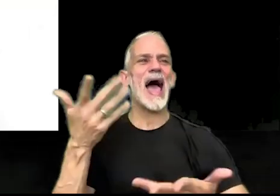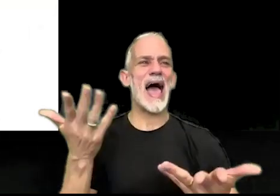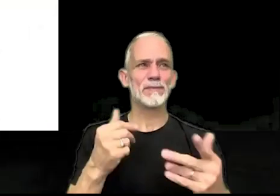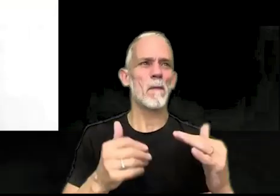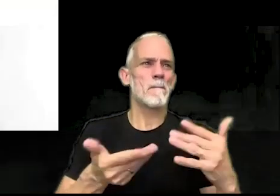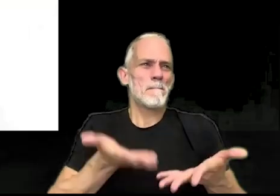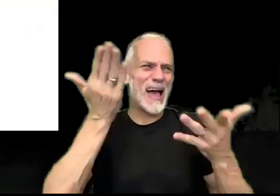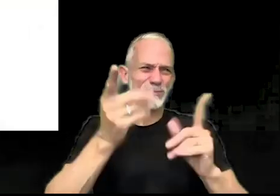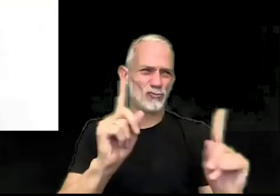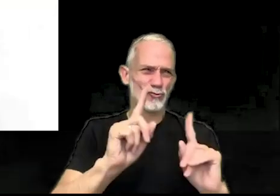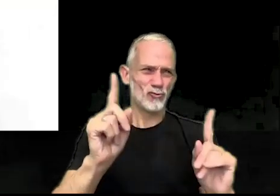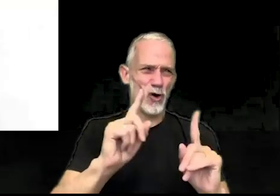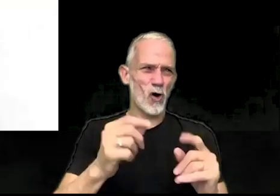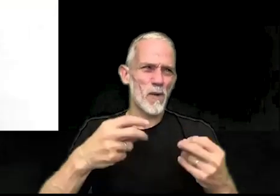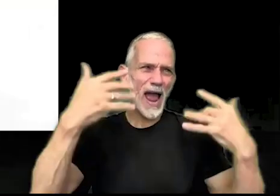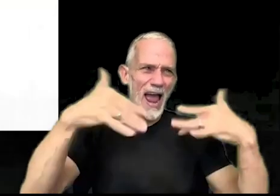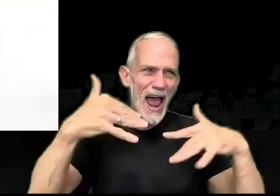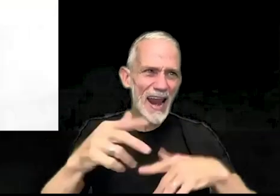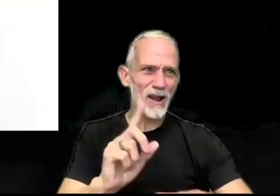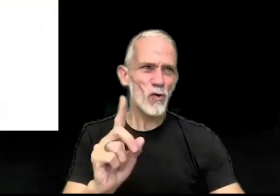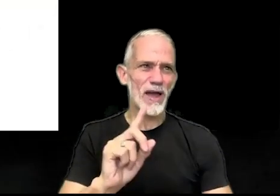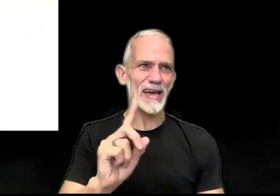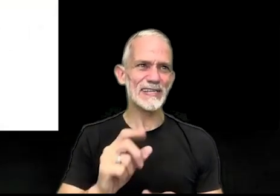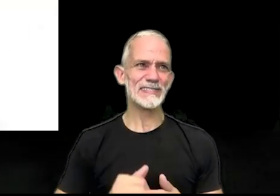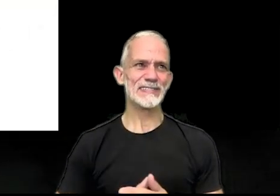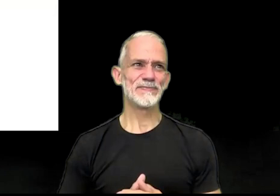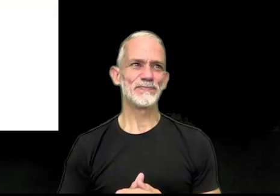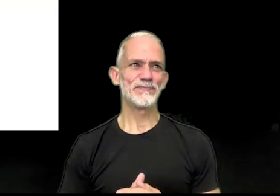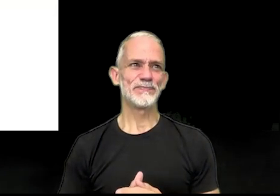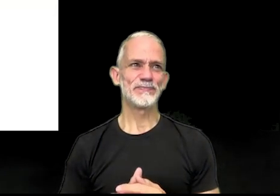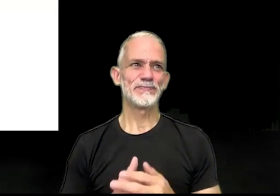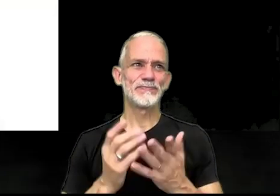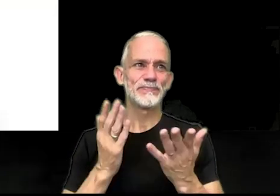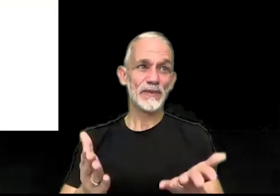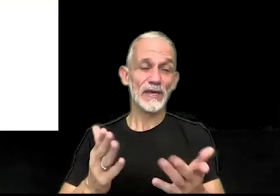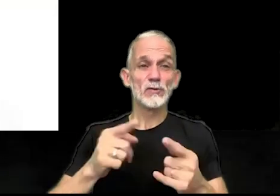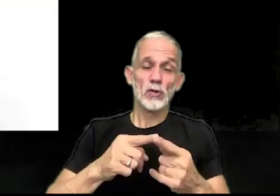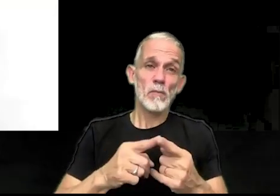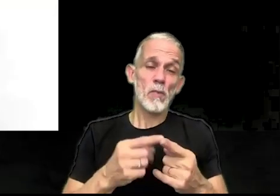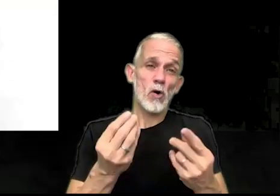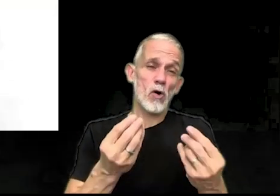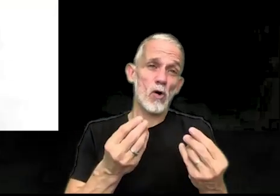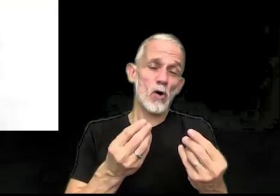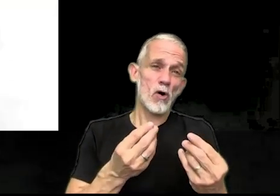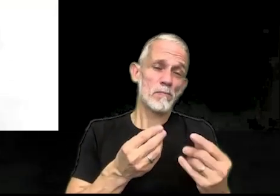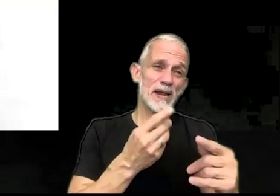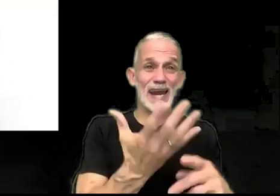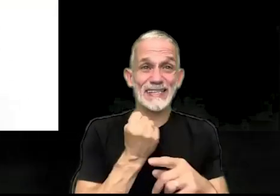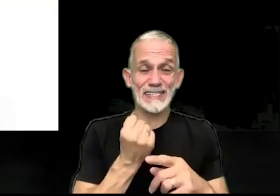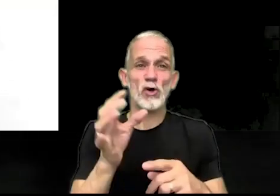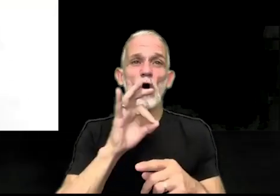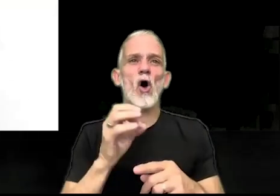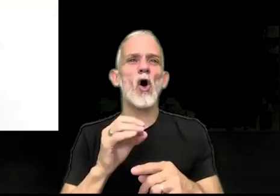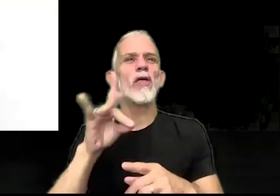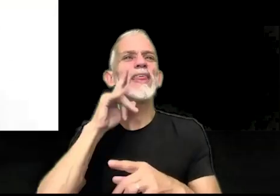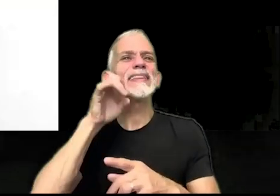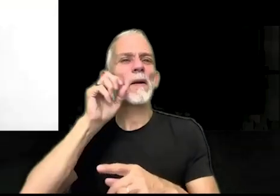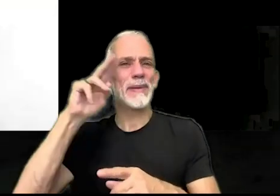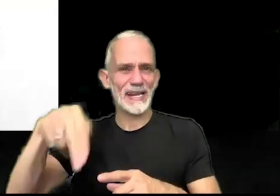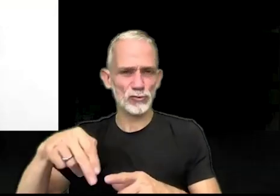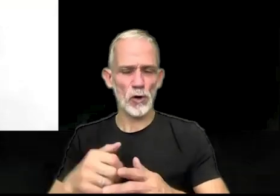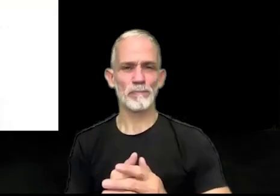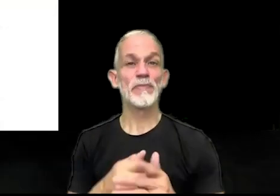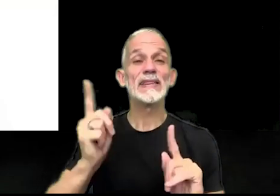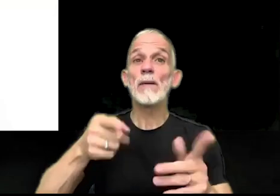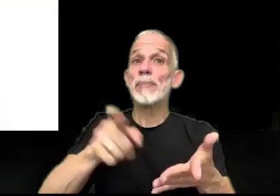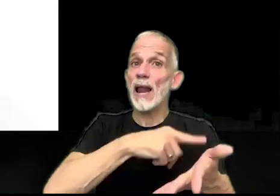onerosa al momento de la liquidación del impuesto, ya sea vía retención o vía determinación. Por otra parte,